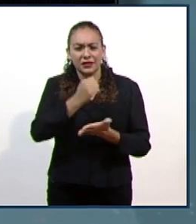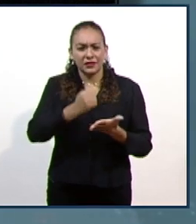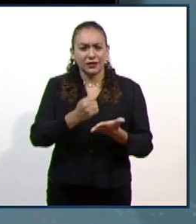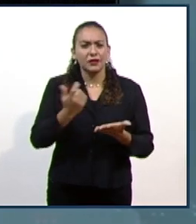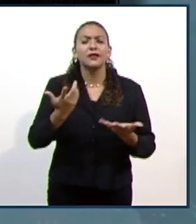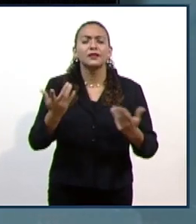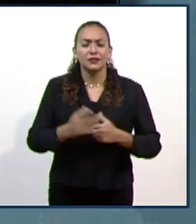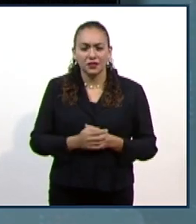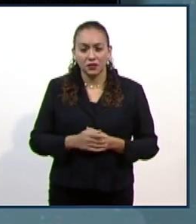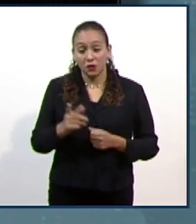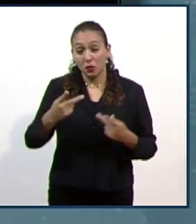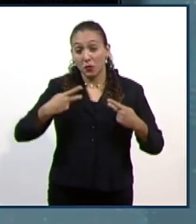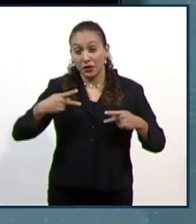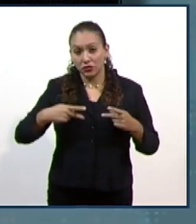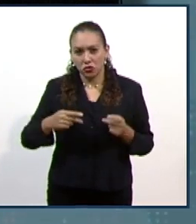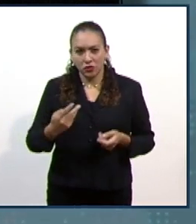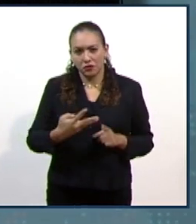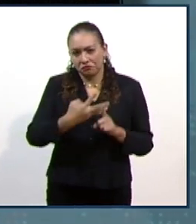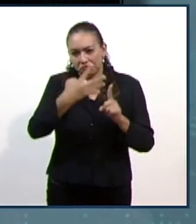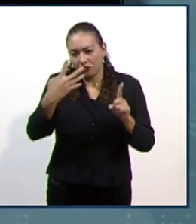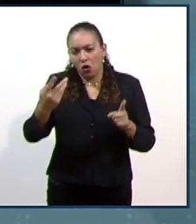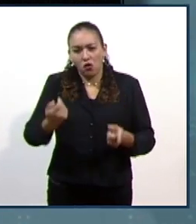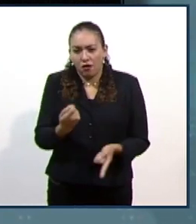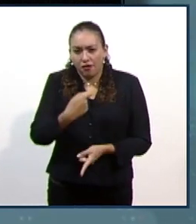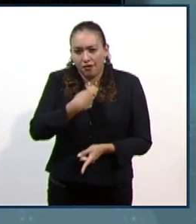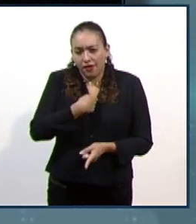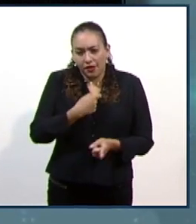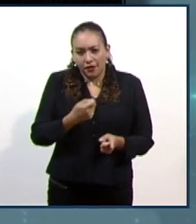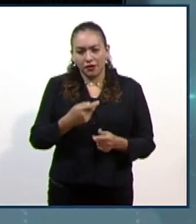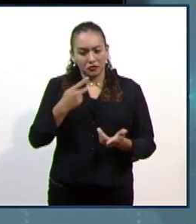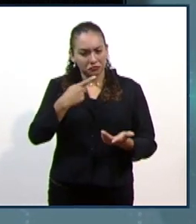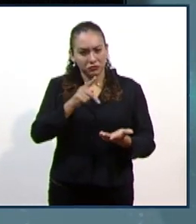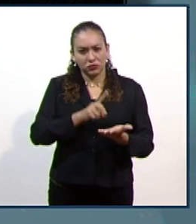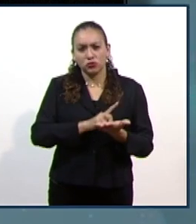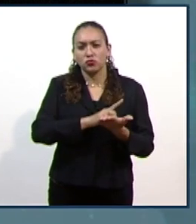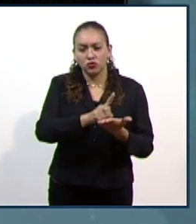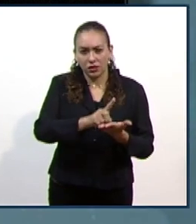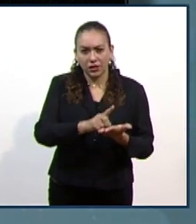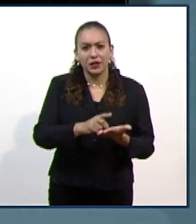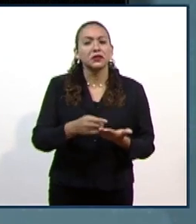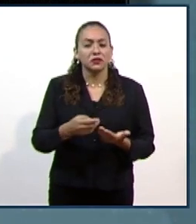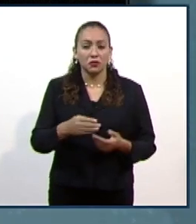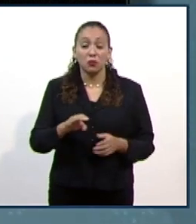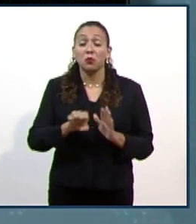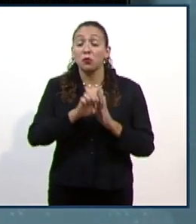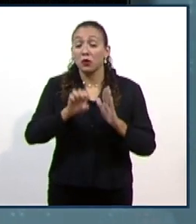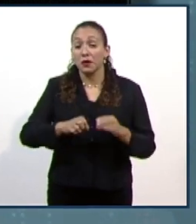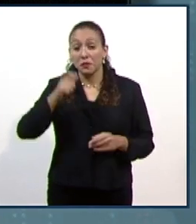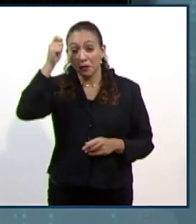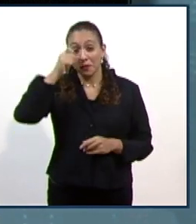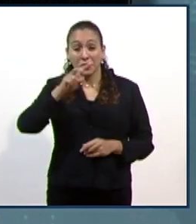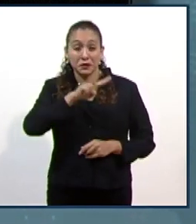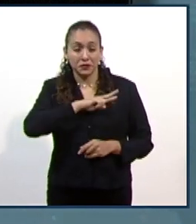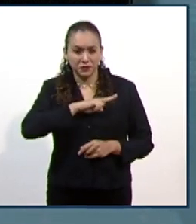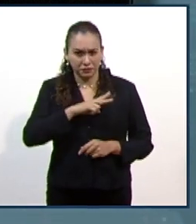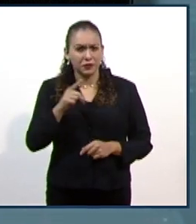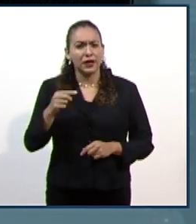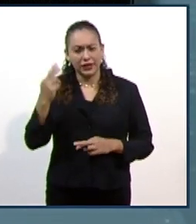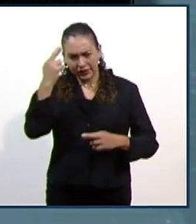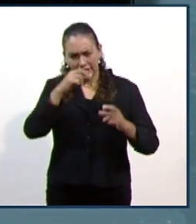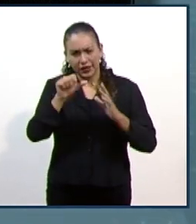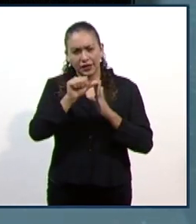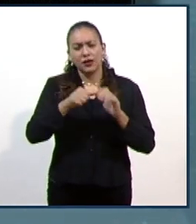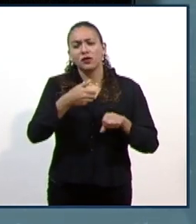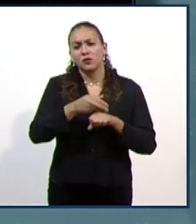impedimento para tener acceso a diversos derechos, tales como la pensión por viudez. Al resolver el amparo en revisión